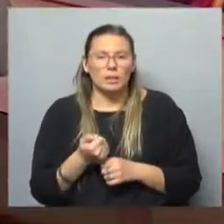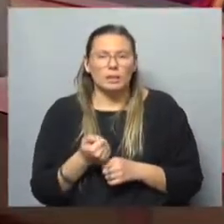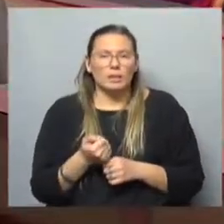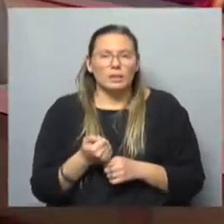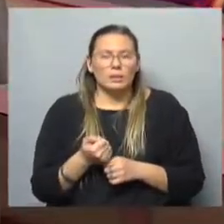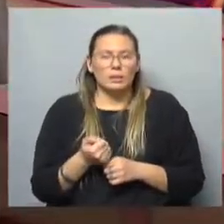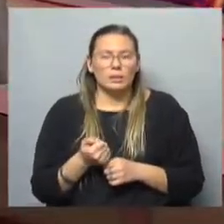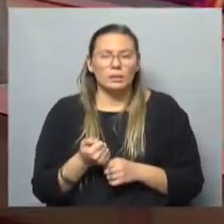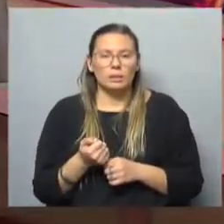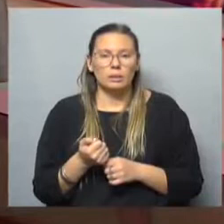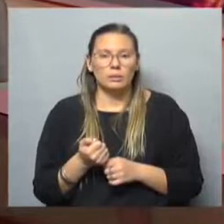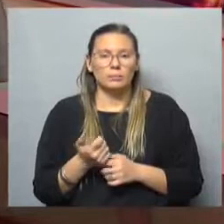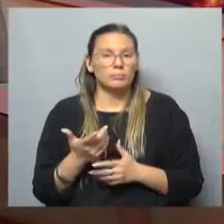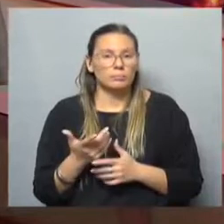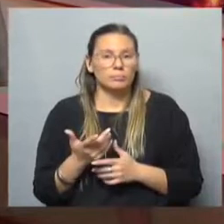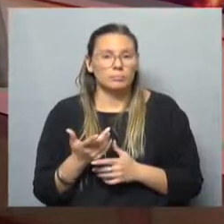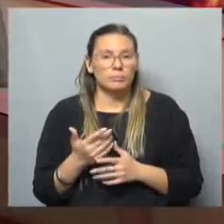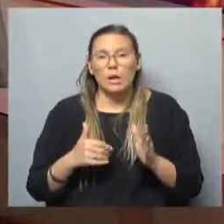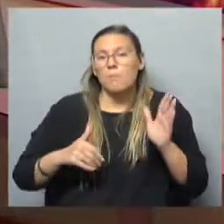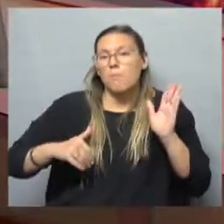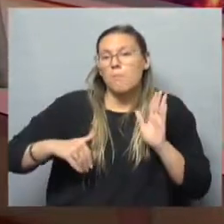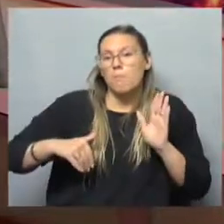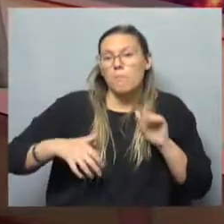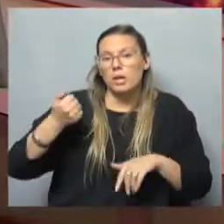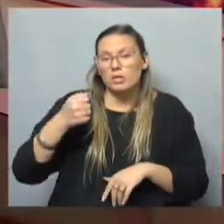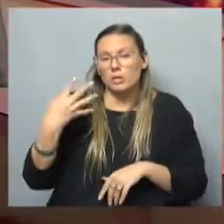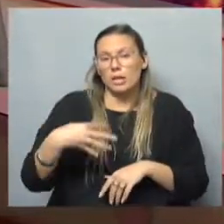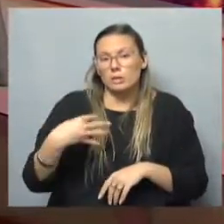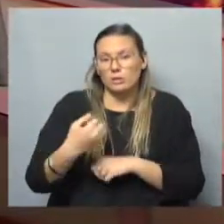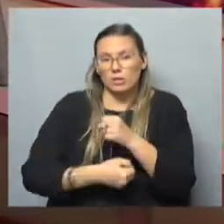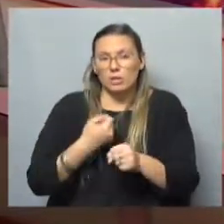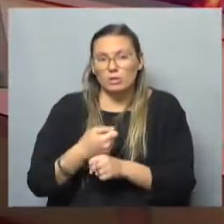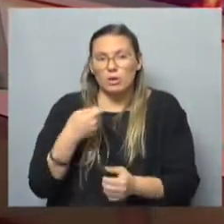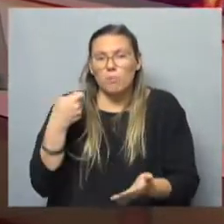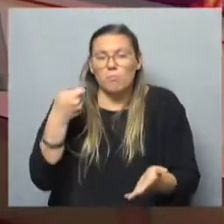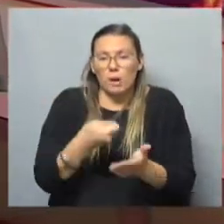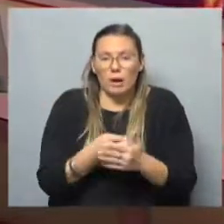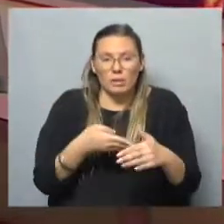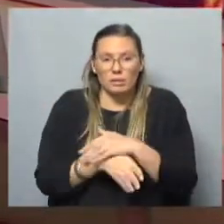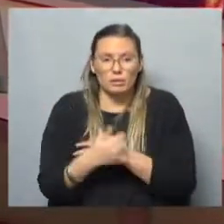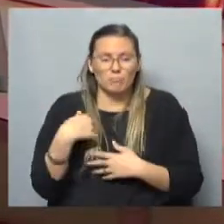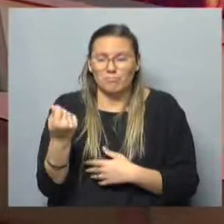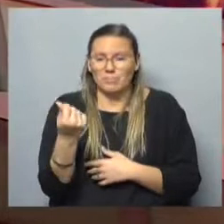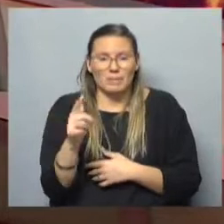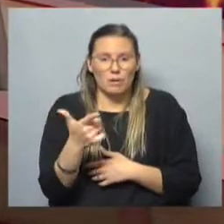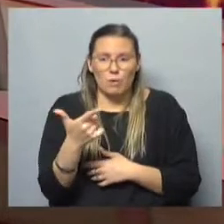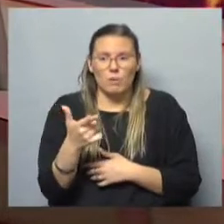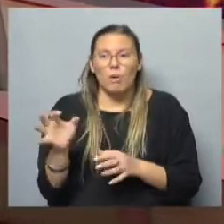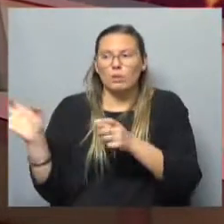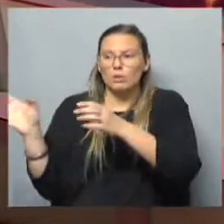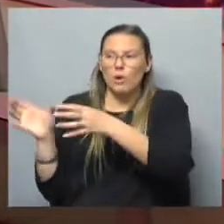Y los mayores de 14 años pagaban entrada. Y no tenía dinero para entrar al tablado. Cuando llegó La